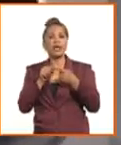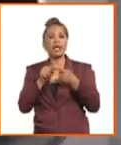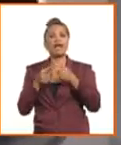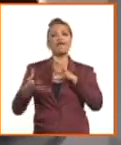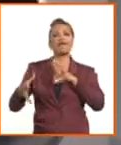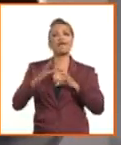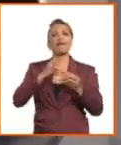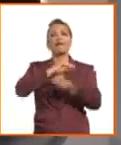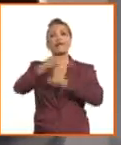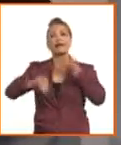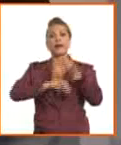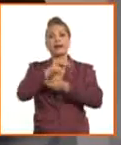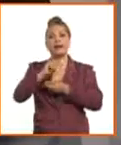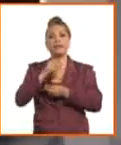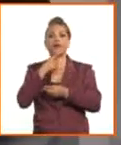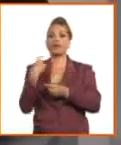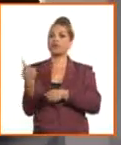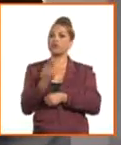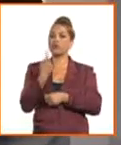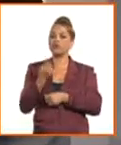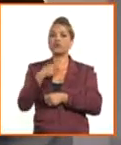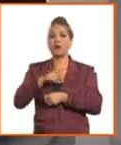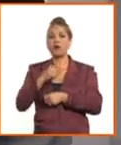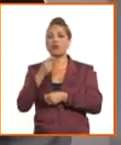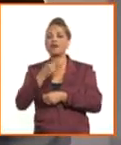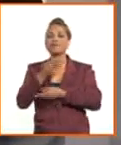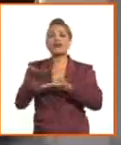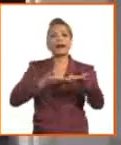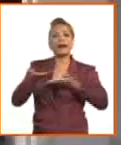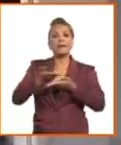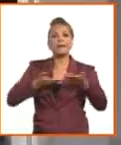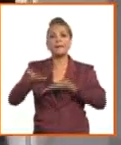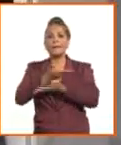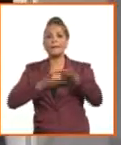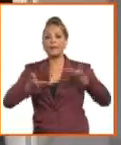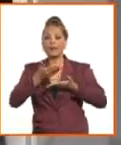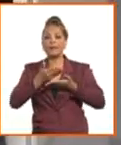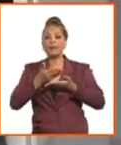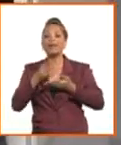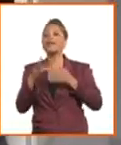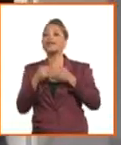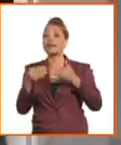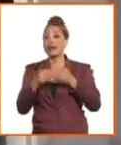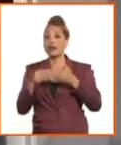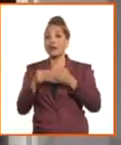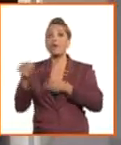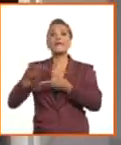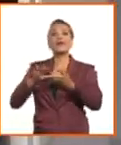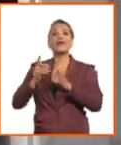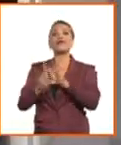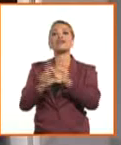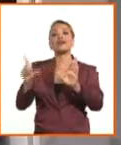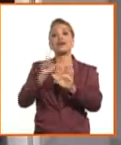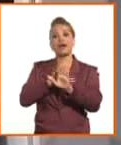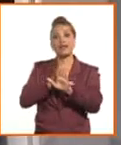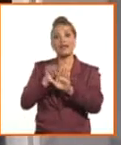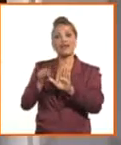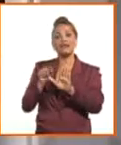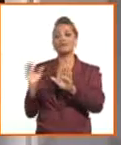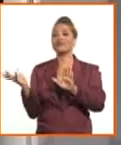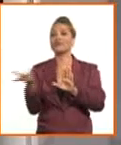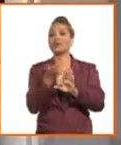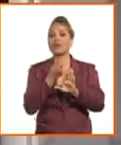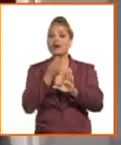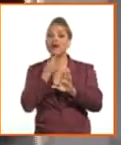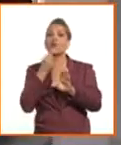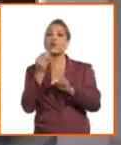al que nosotros estamos comprando, canjeando esas divisas, ha aparecido un mercado informal que las está captando a un tipo de cambio muy